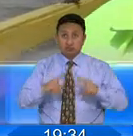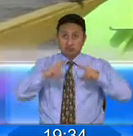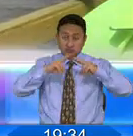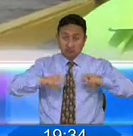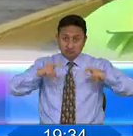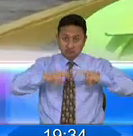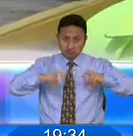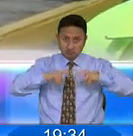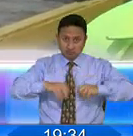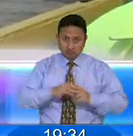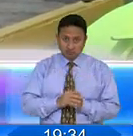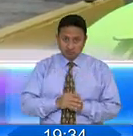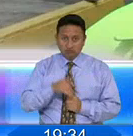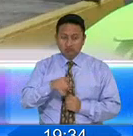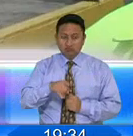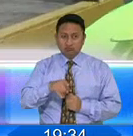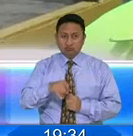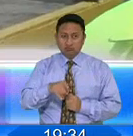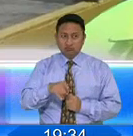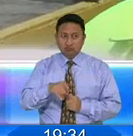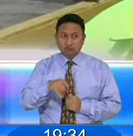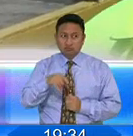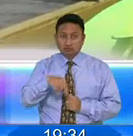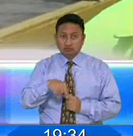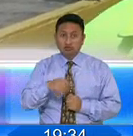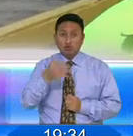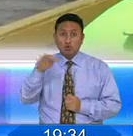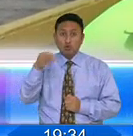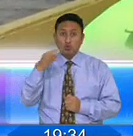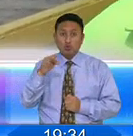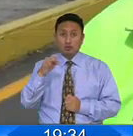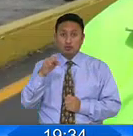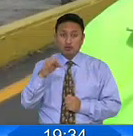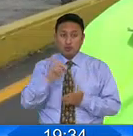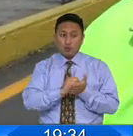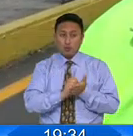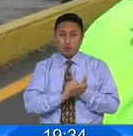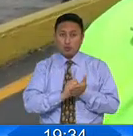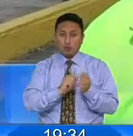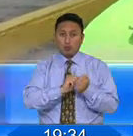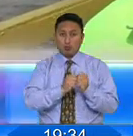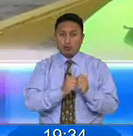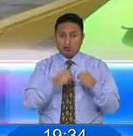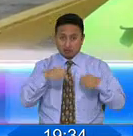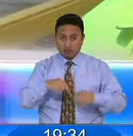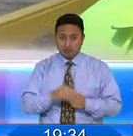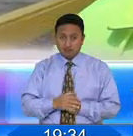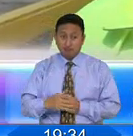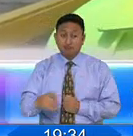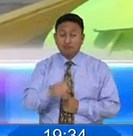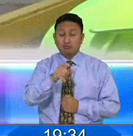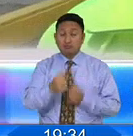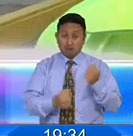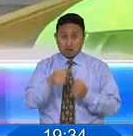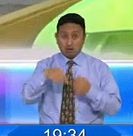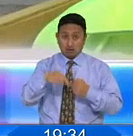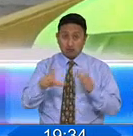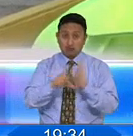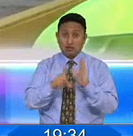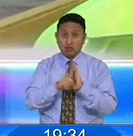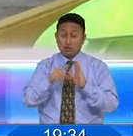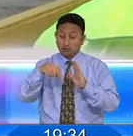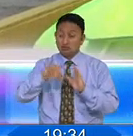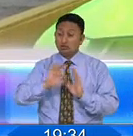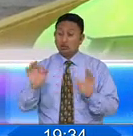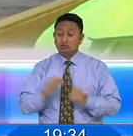realizado, existe la alteración de la documentación, los mismos que han servido para la legalización en las agencias de